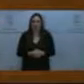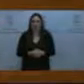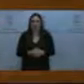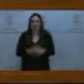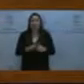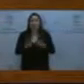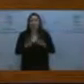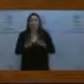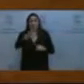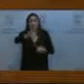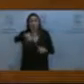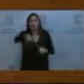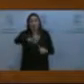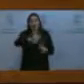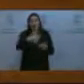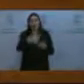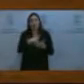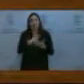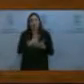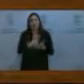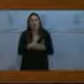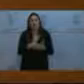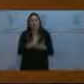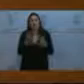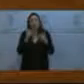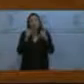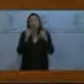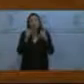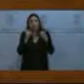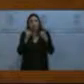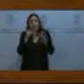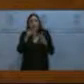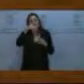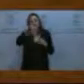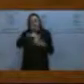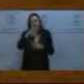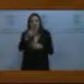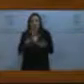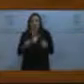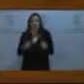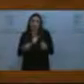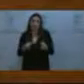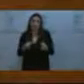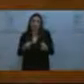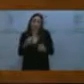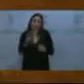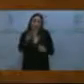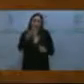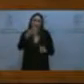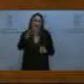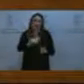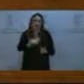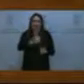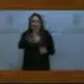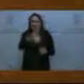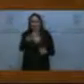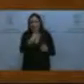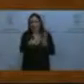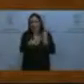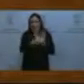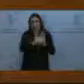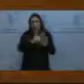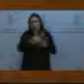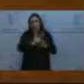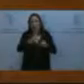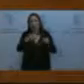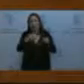sin embargo, ellos solo demandan que se les contemple en unos presupuestos la cantidad de 200.000 euros para las 39,